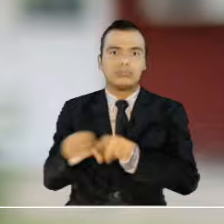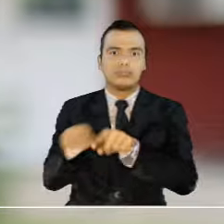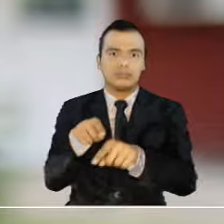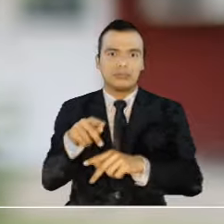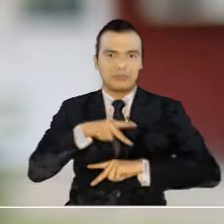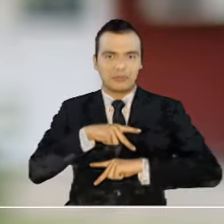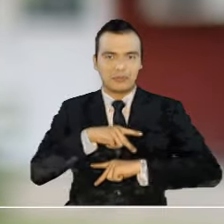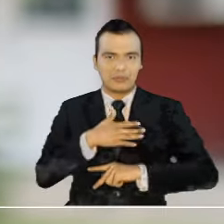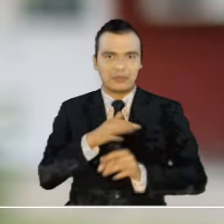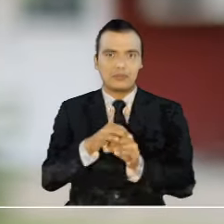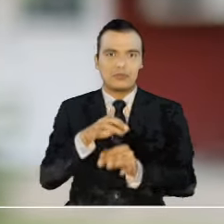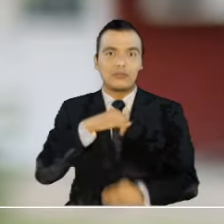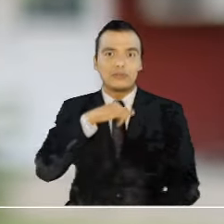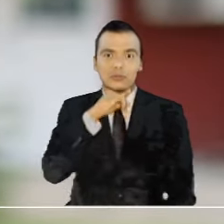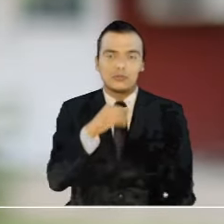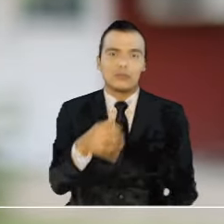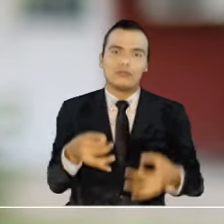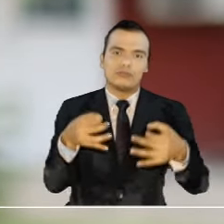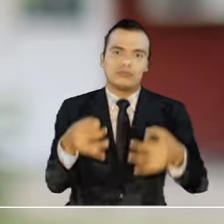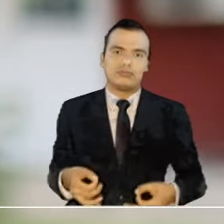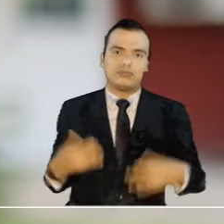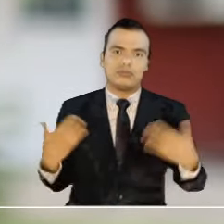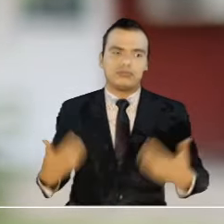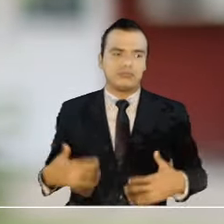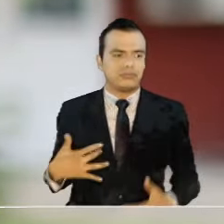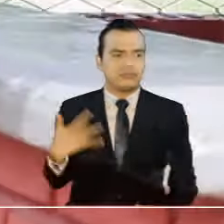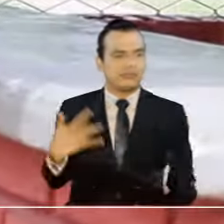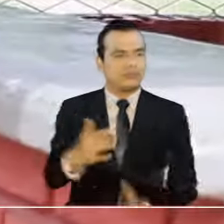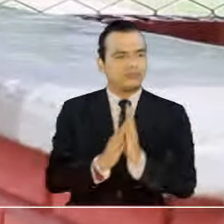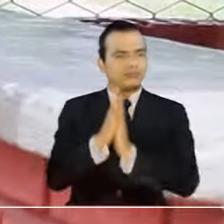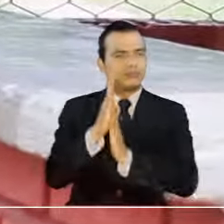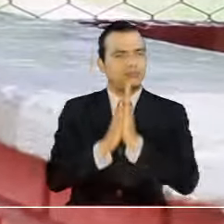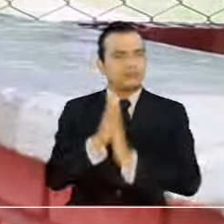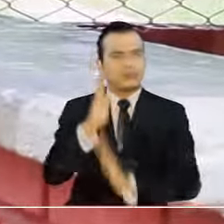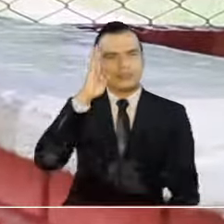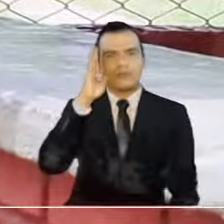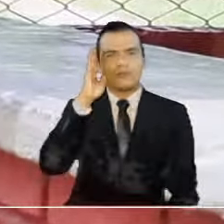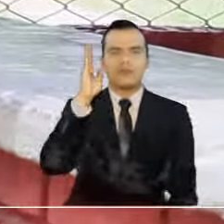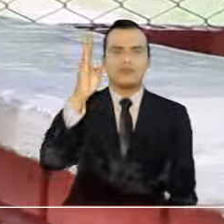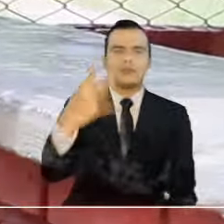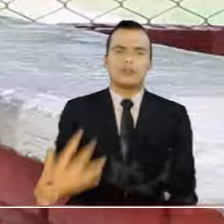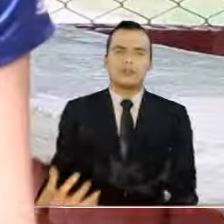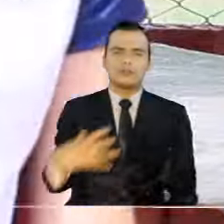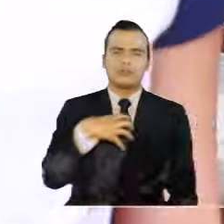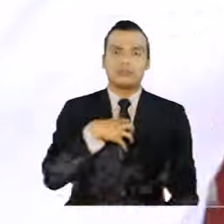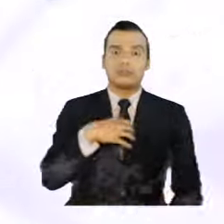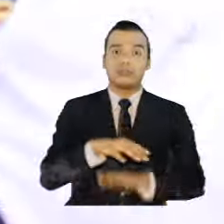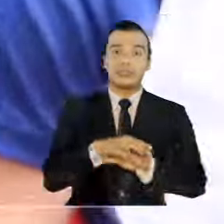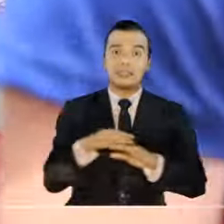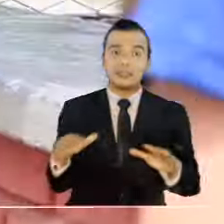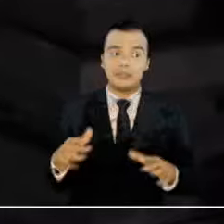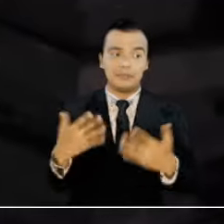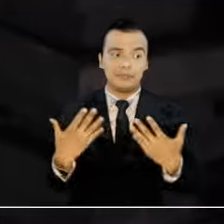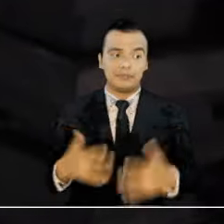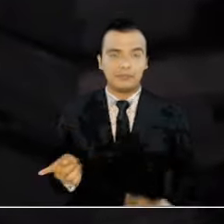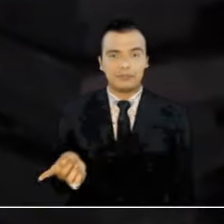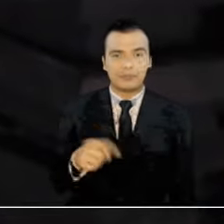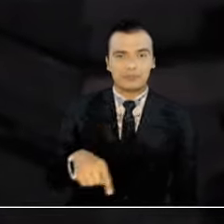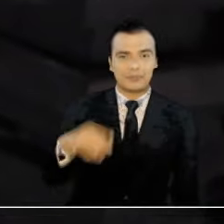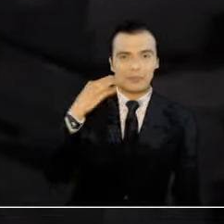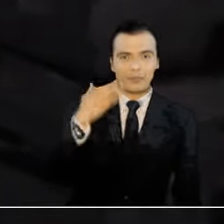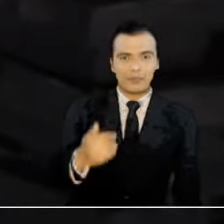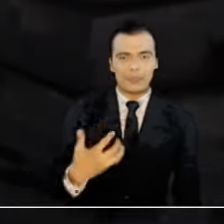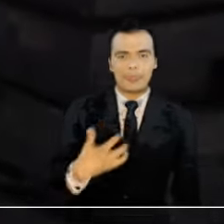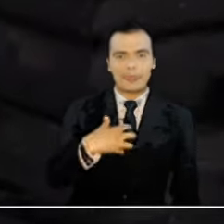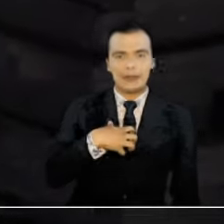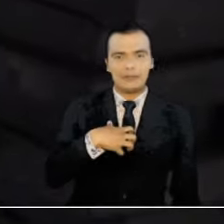que es el inicio para ser campeones en un futuro y salir adelante. La yumbeña Lauren Estrada, campeona mundial sub-17 de pesas, es una